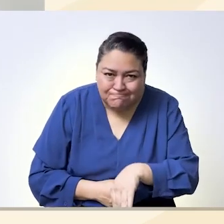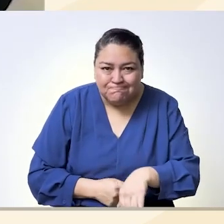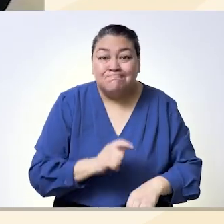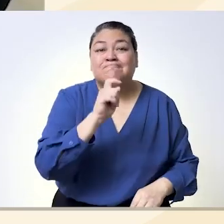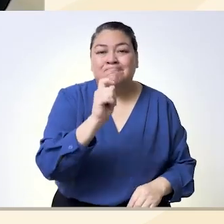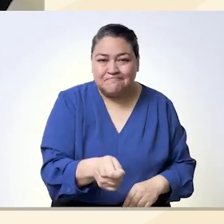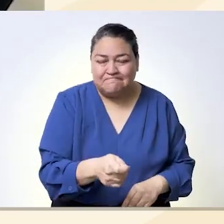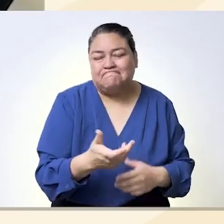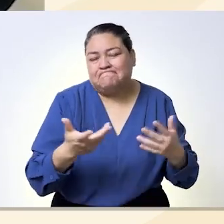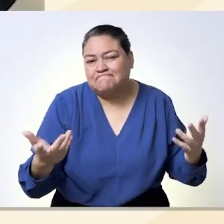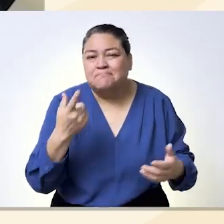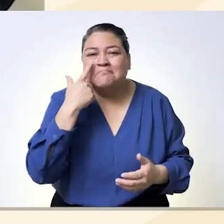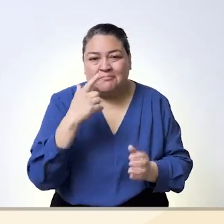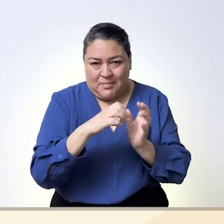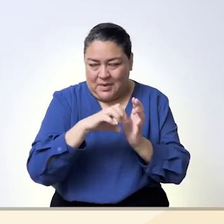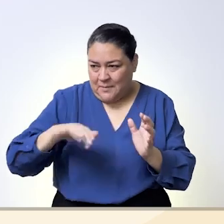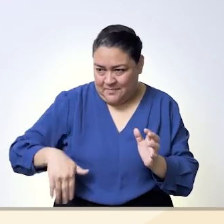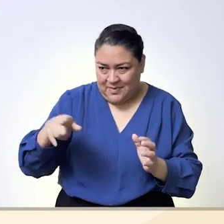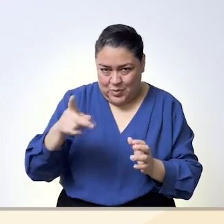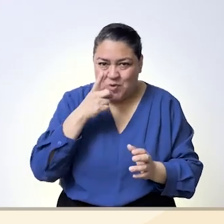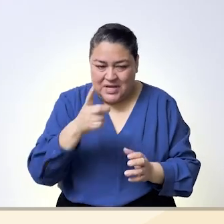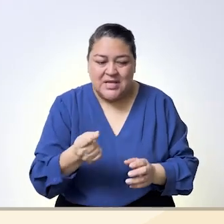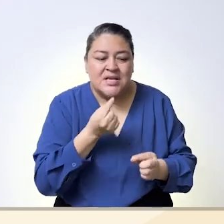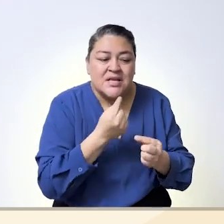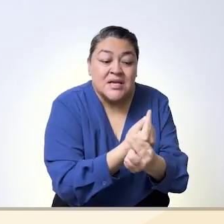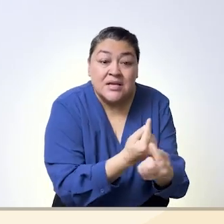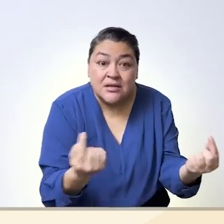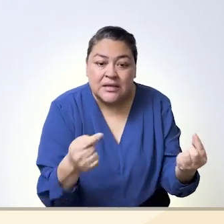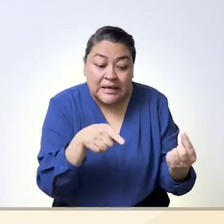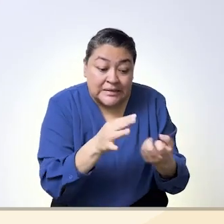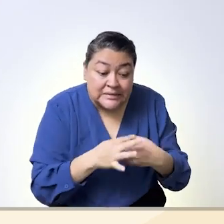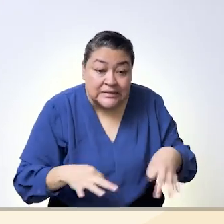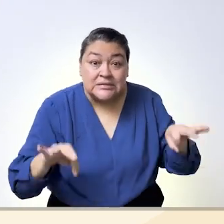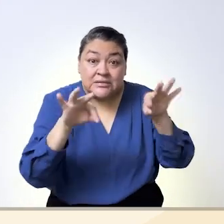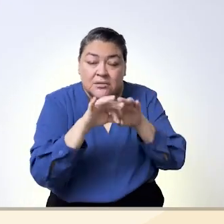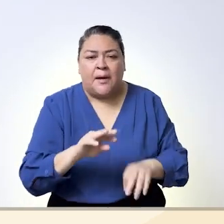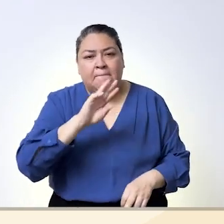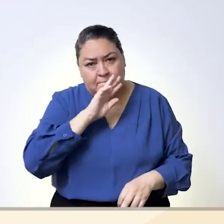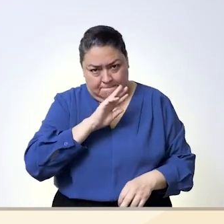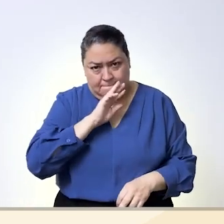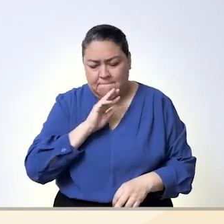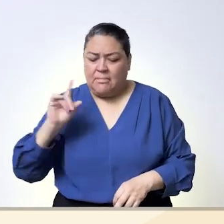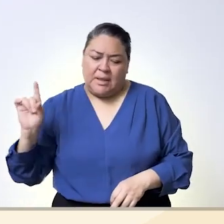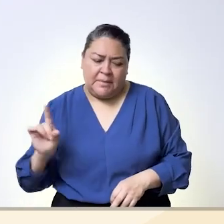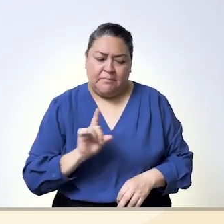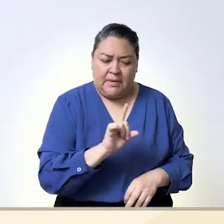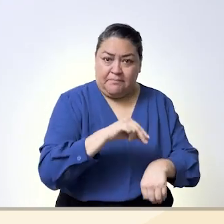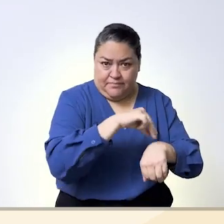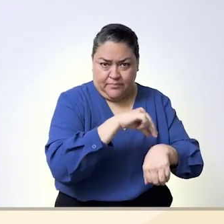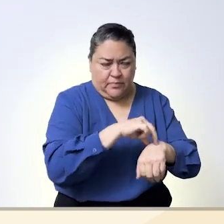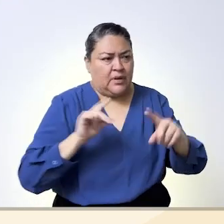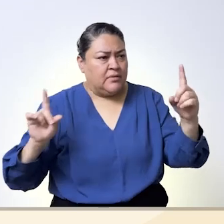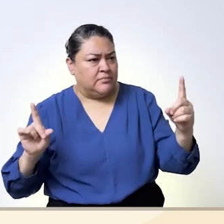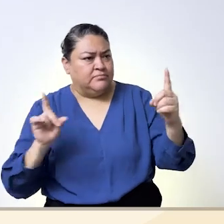ya desde ahí vamos mal, ¿no? Porque no te dicen, por ejemplo, ahorita que mencionabas a las infancias, qué importante, ¿no? Va mamá con